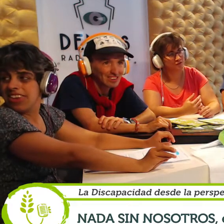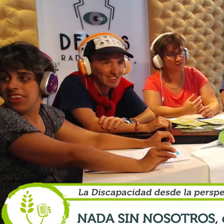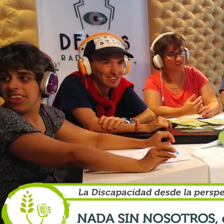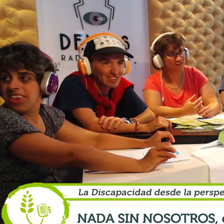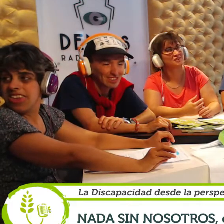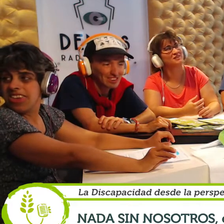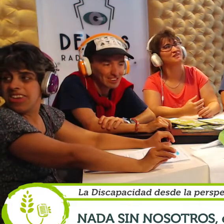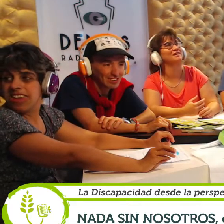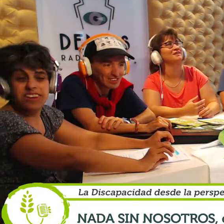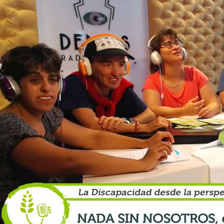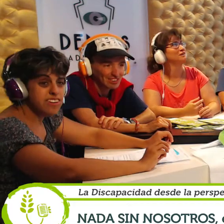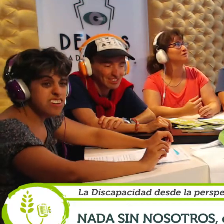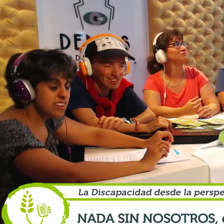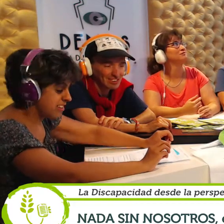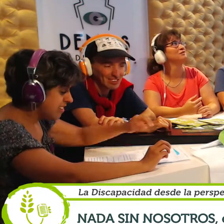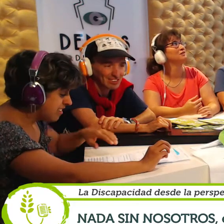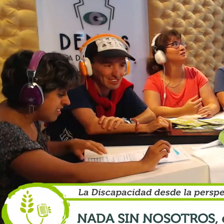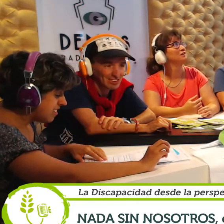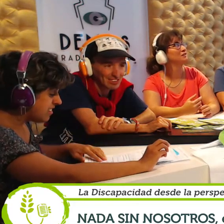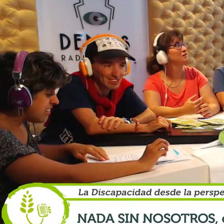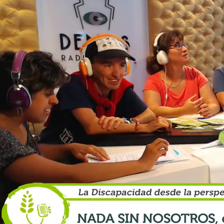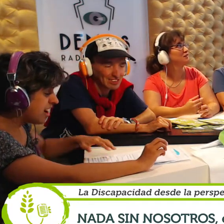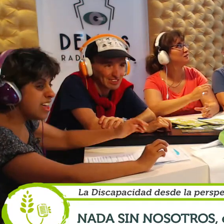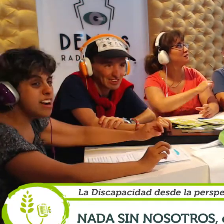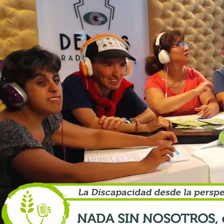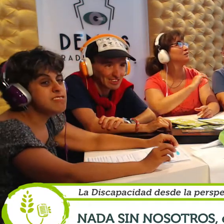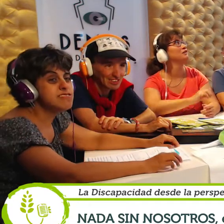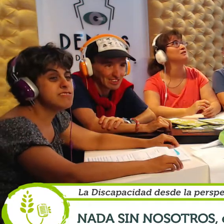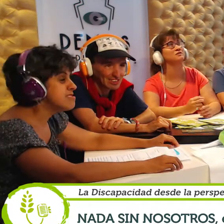a. Voy a ver si con los auriculares. Dale,